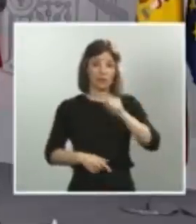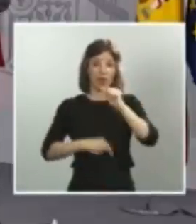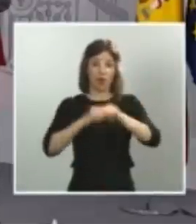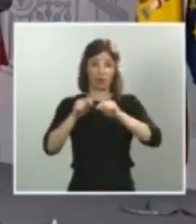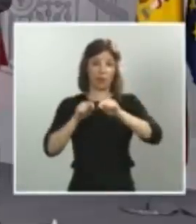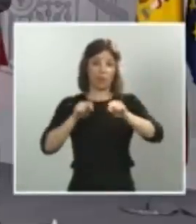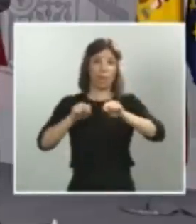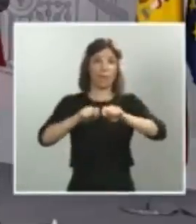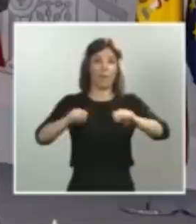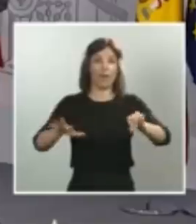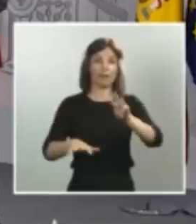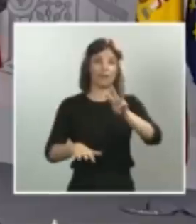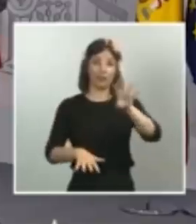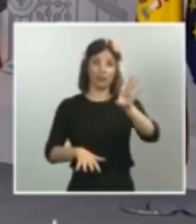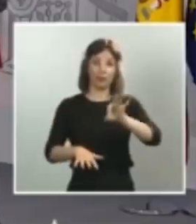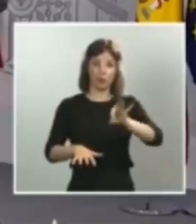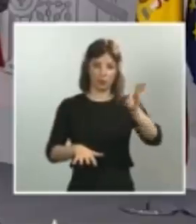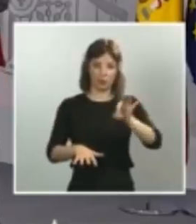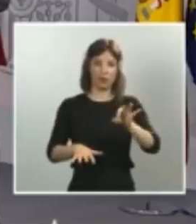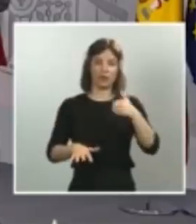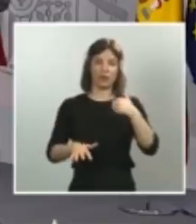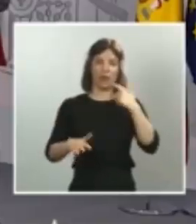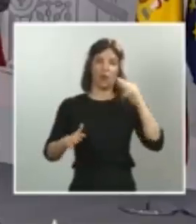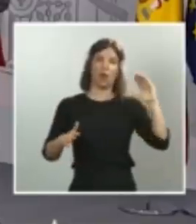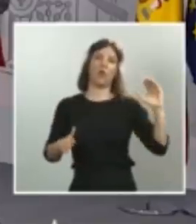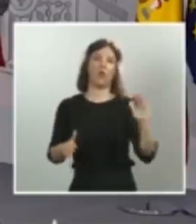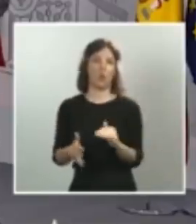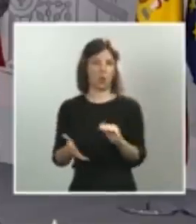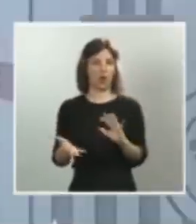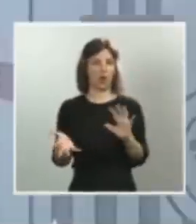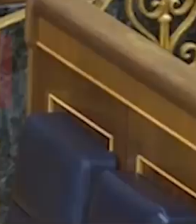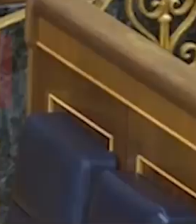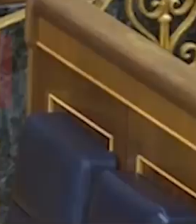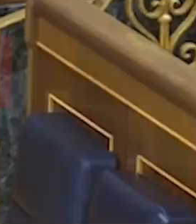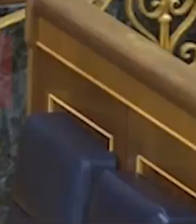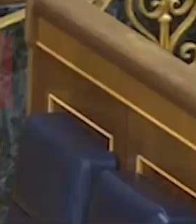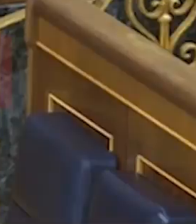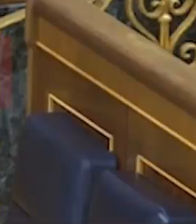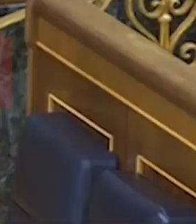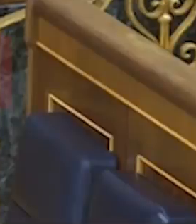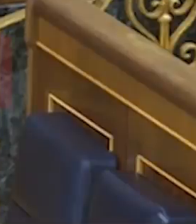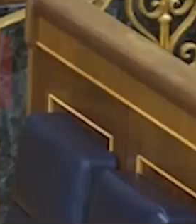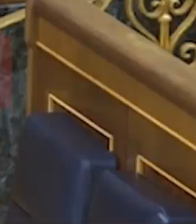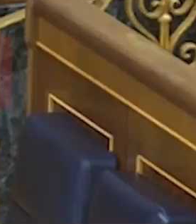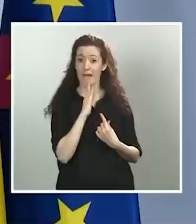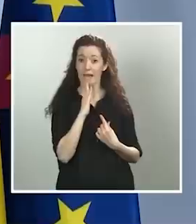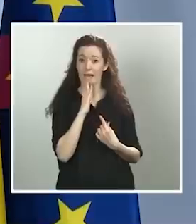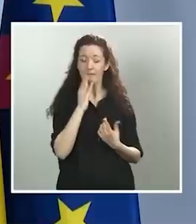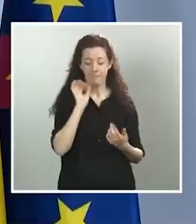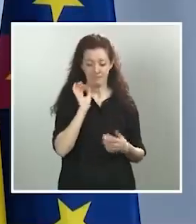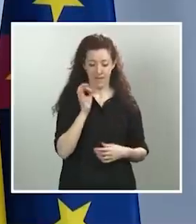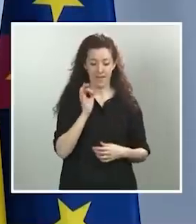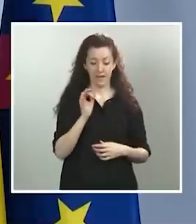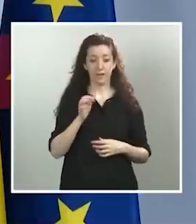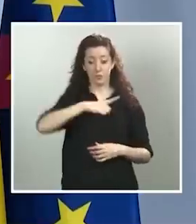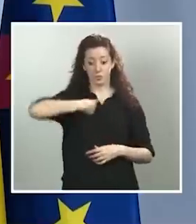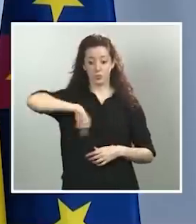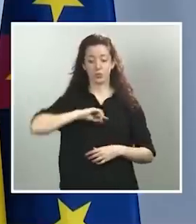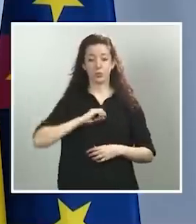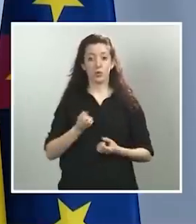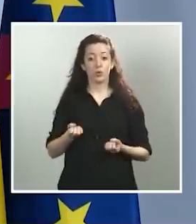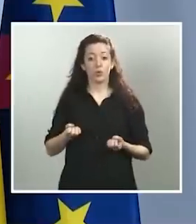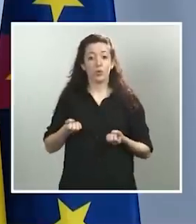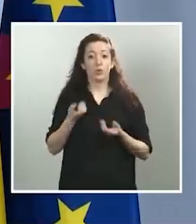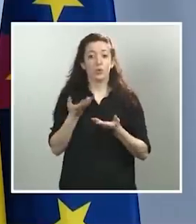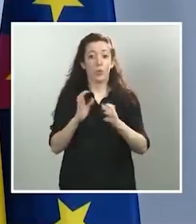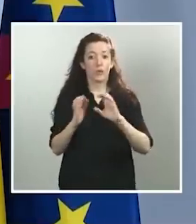los maoístas, vienen de cualquiera menos de lo que representaba la cultura del Partido Comunista que hizo